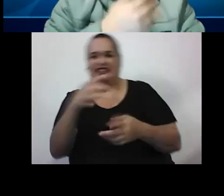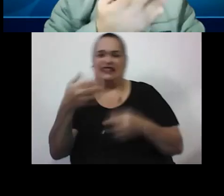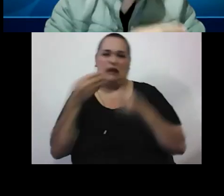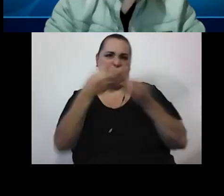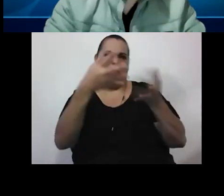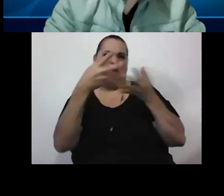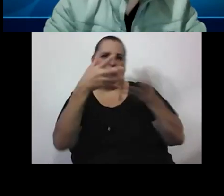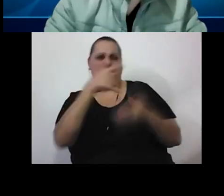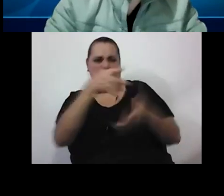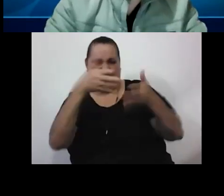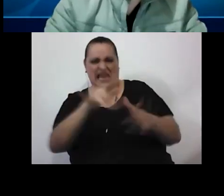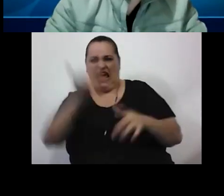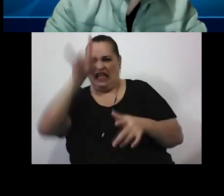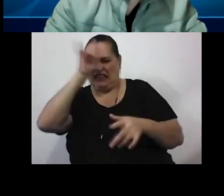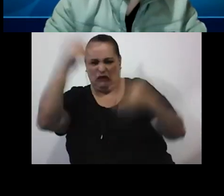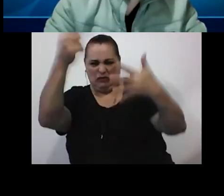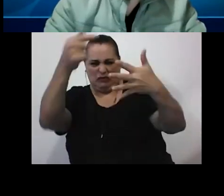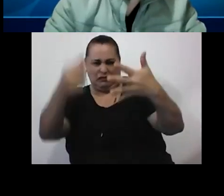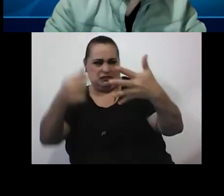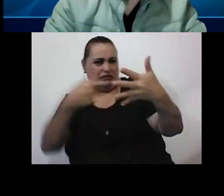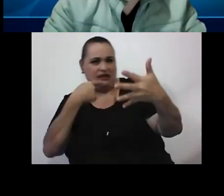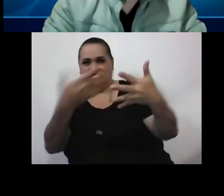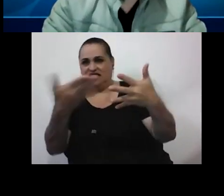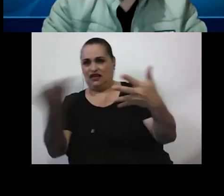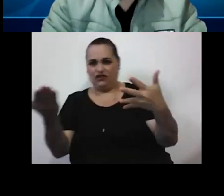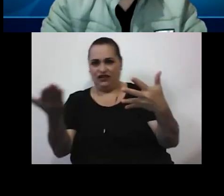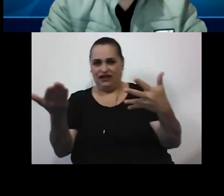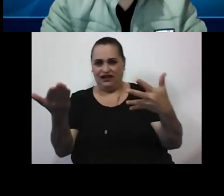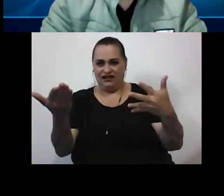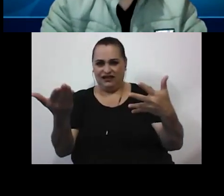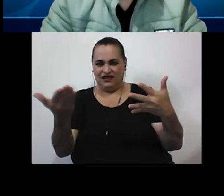del demonio y no recuerdo qué otras cosas más estaba ahí diciendo.